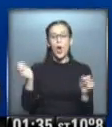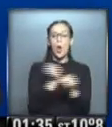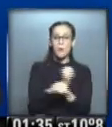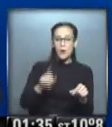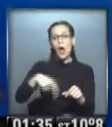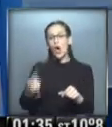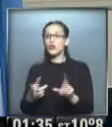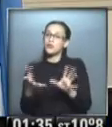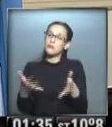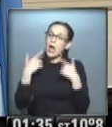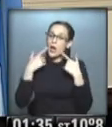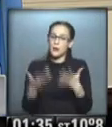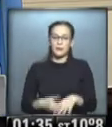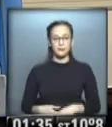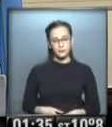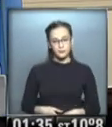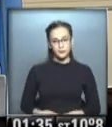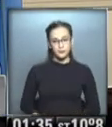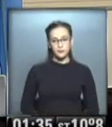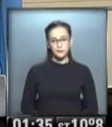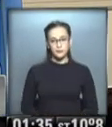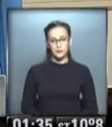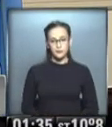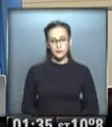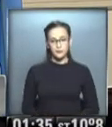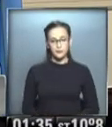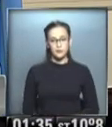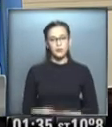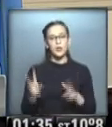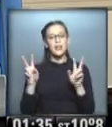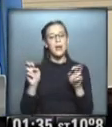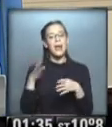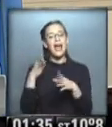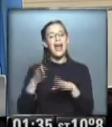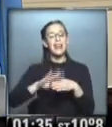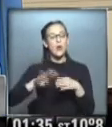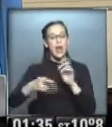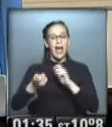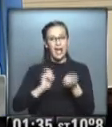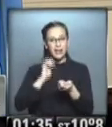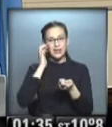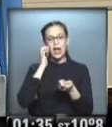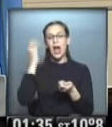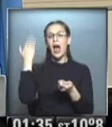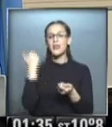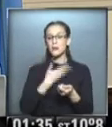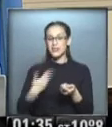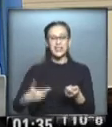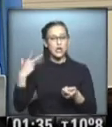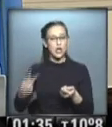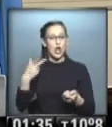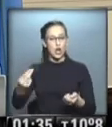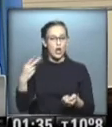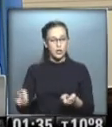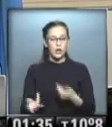sectores económicos. La reapertura del canje, que el gobierno hasta el presente venía negando, no está